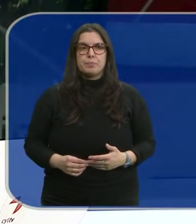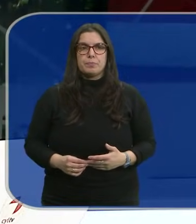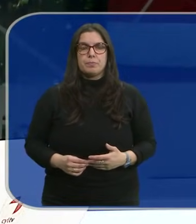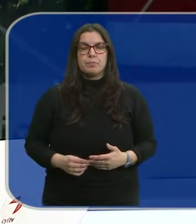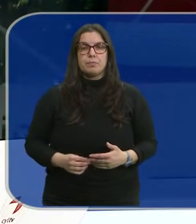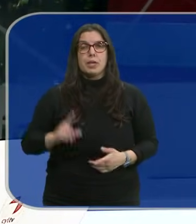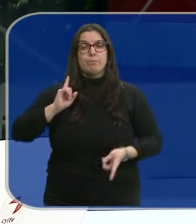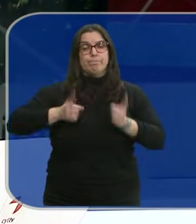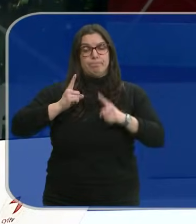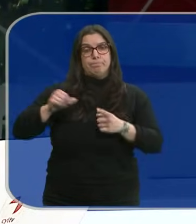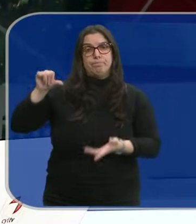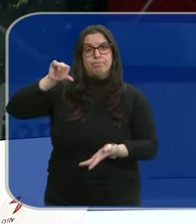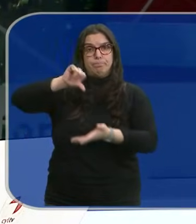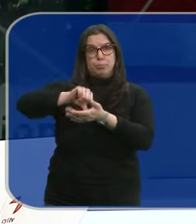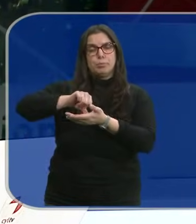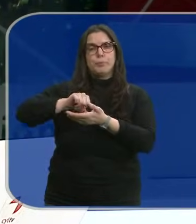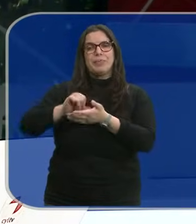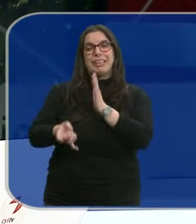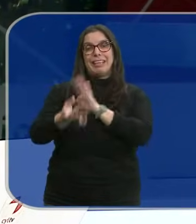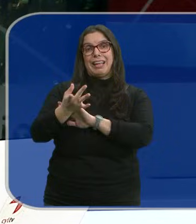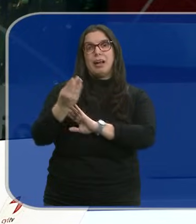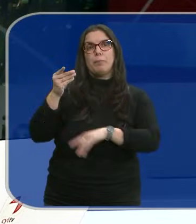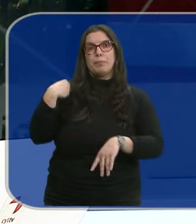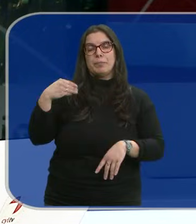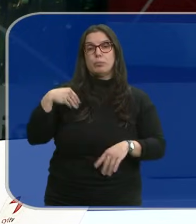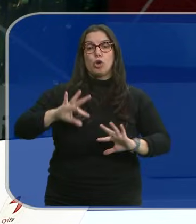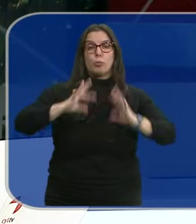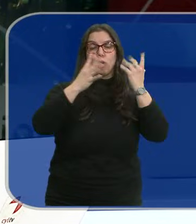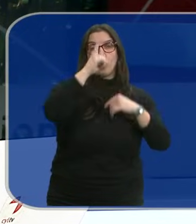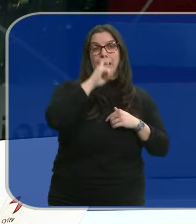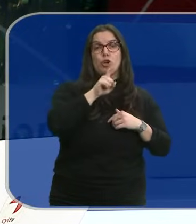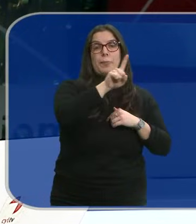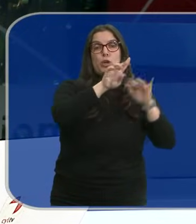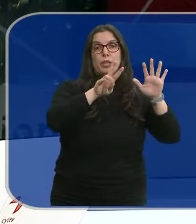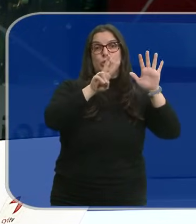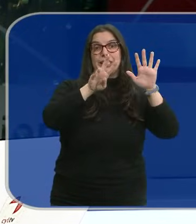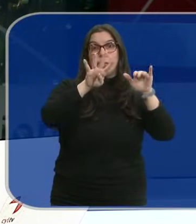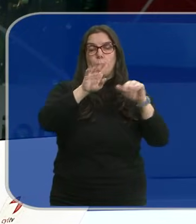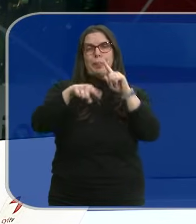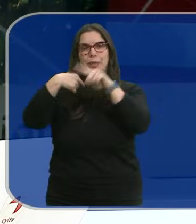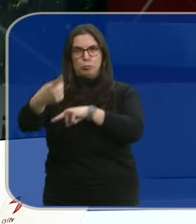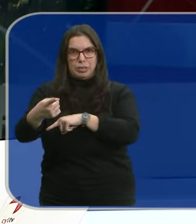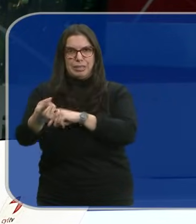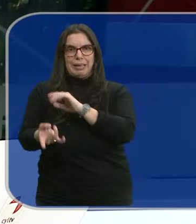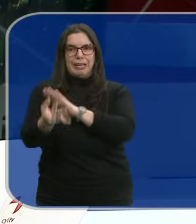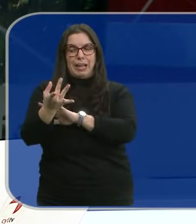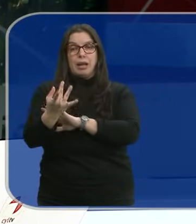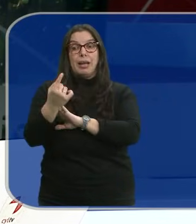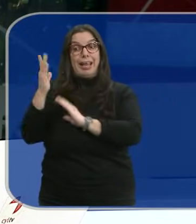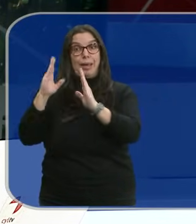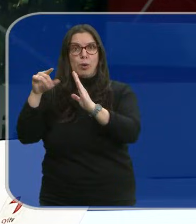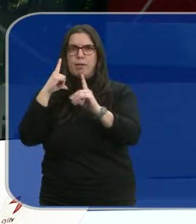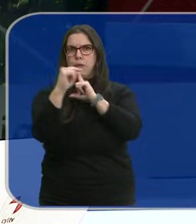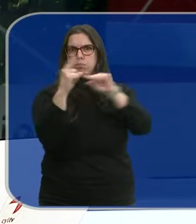El régimen teocrático ayatolá se instauró en Irán tras la revolución de 1979 que derrocó al Shah. Muchos iraníes huyeron entonces